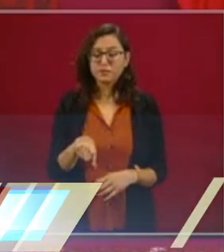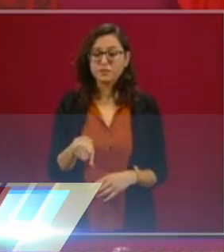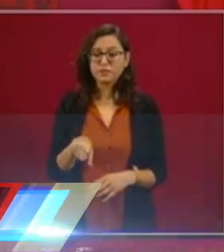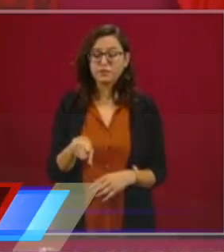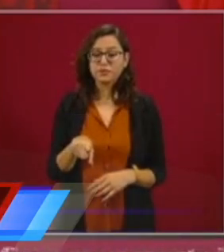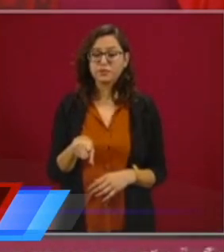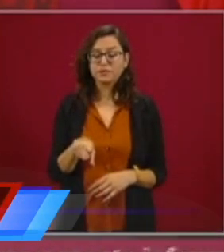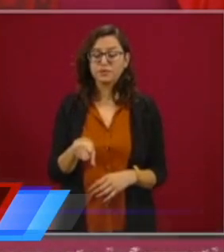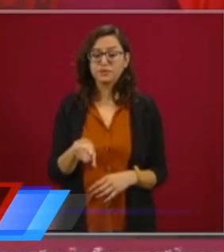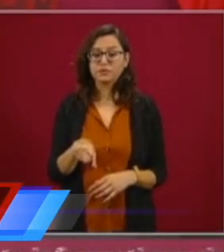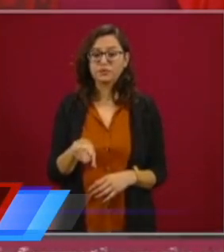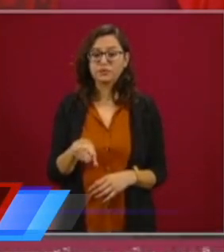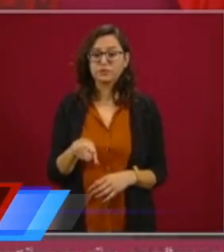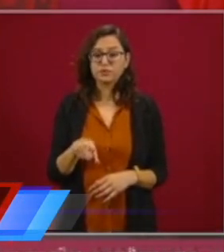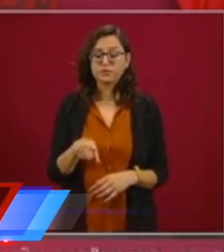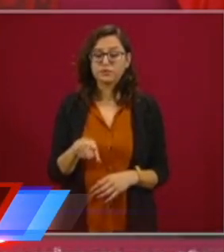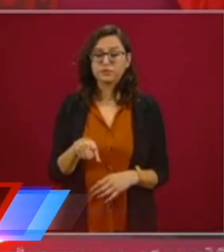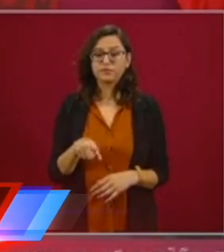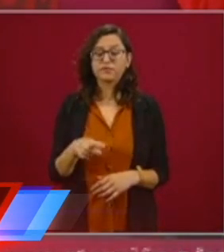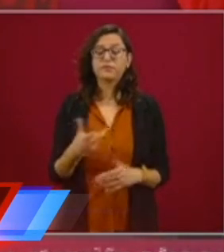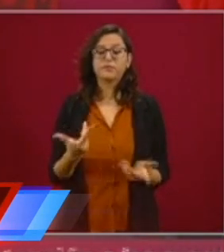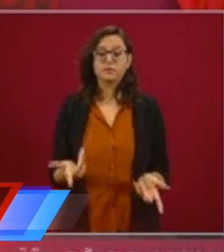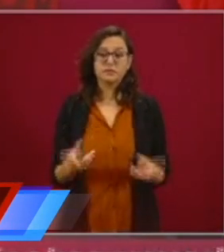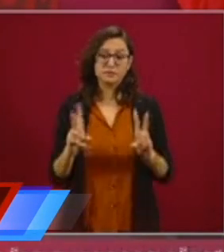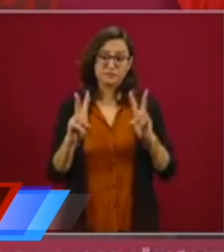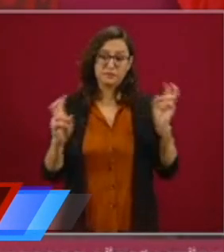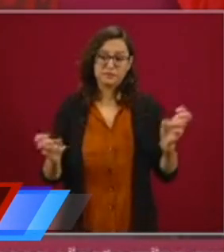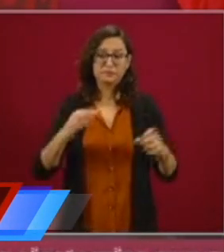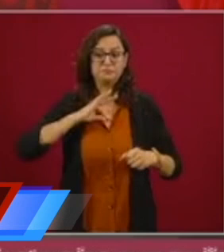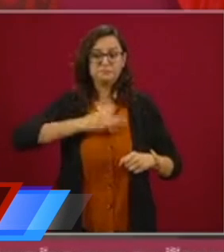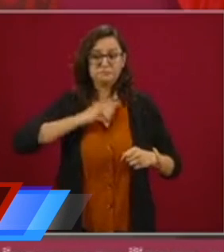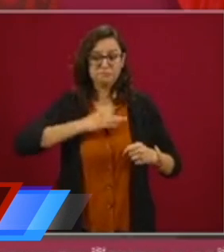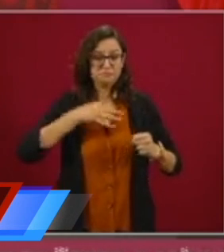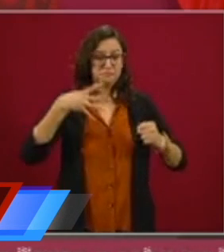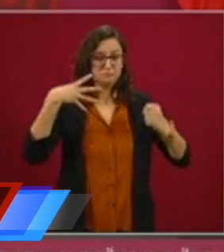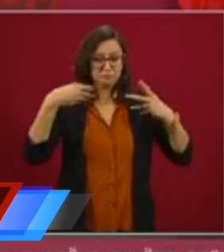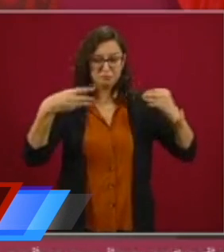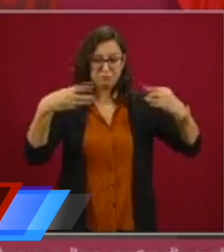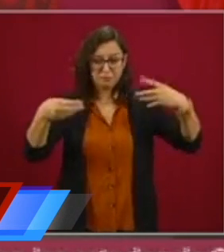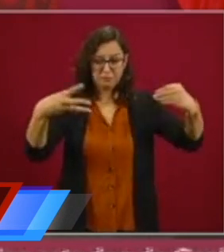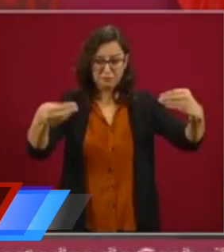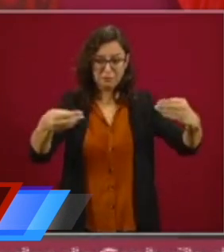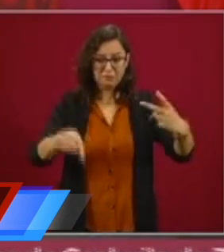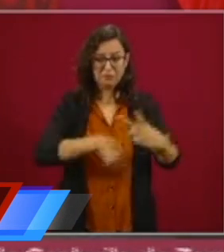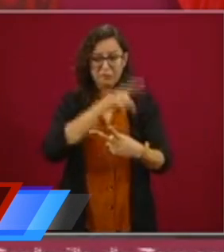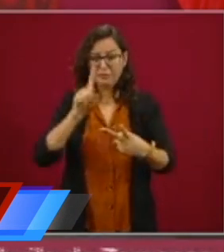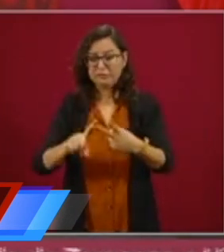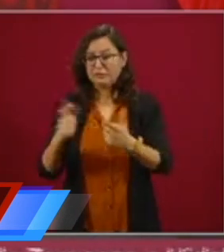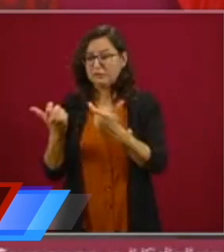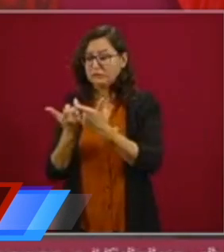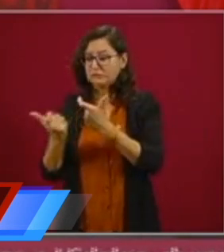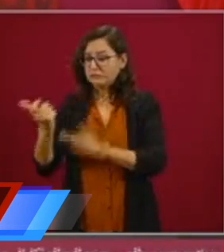En conferencia de prensa de este lunes, el jefe del Ejecutivo Nacional, Andrés Manuel López Obrador, recalcó una vez más que tiene elementos que indican